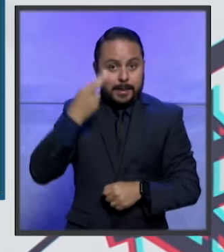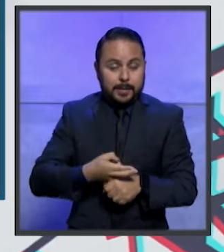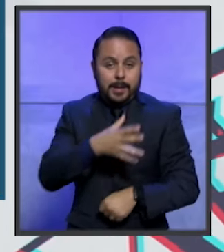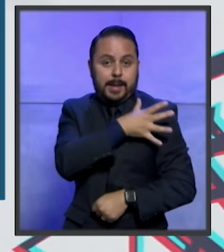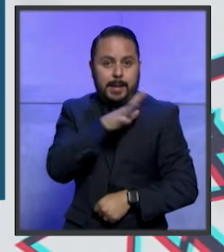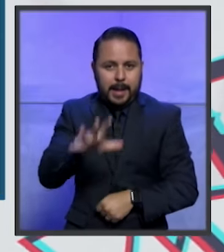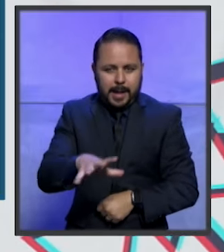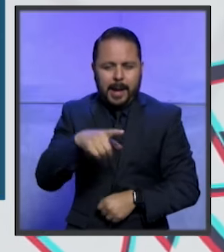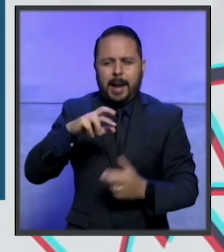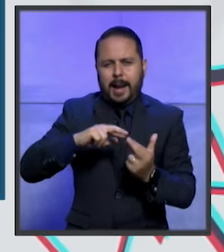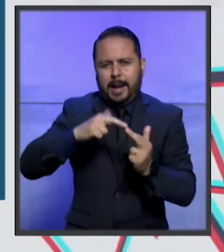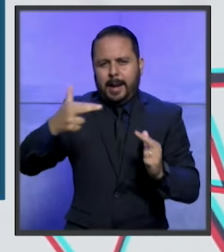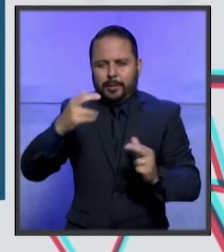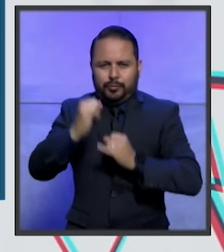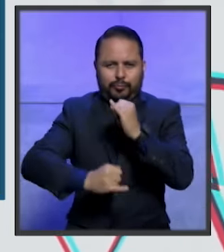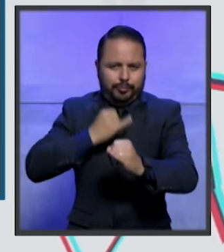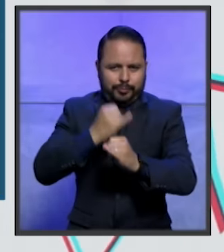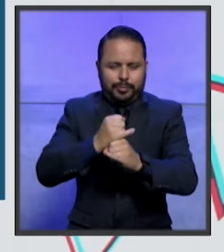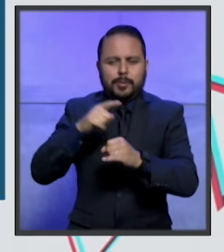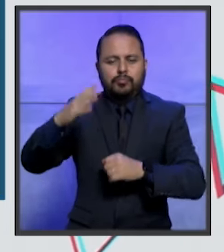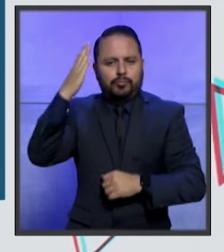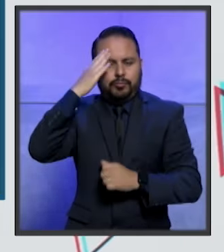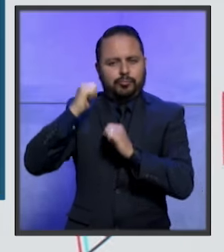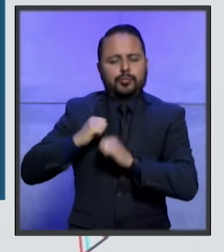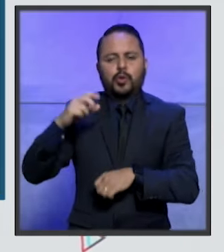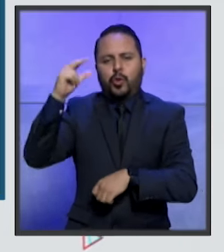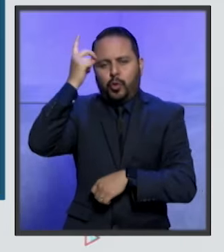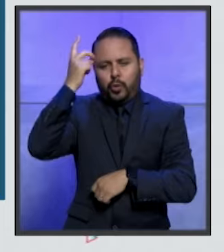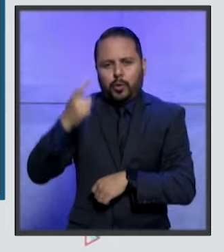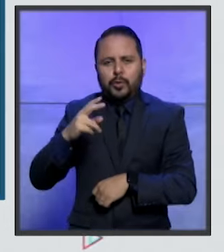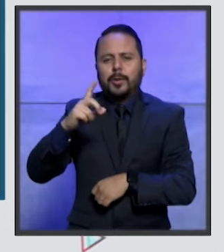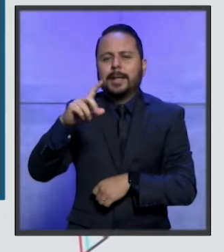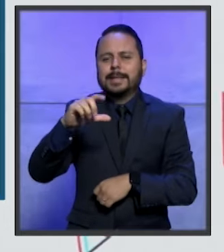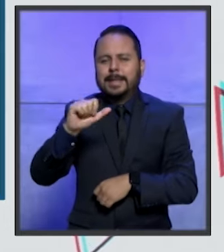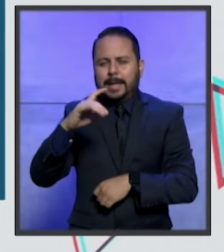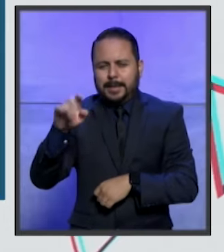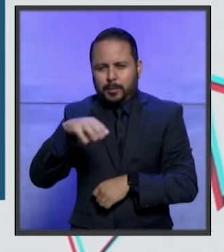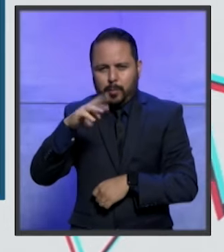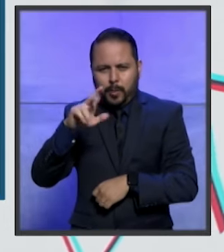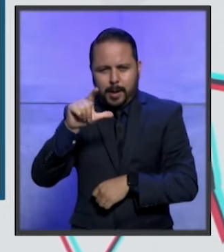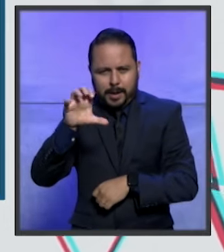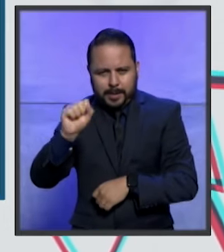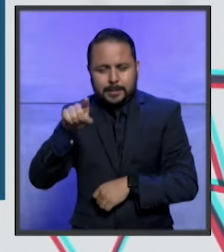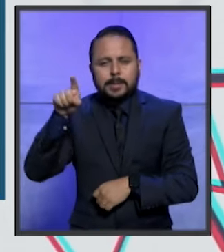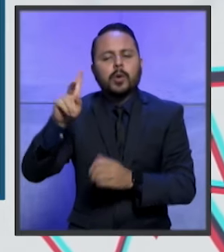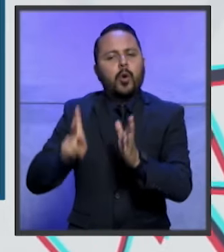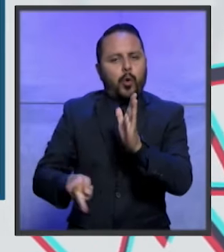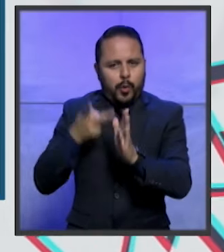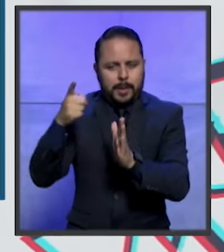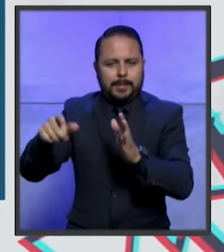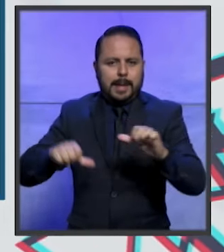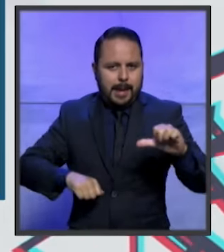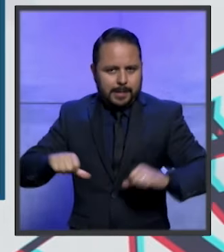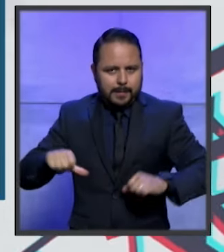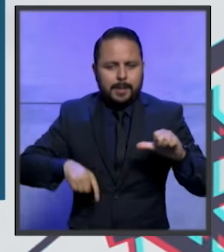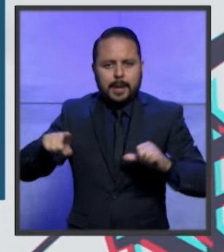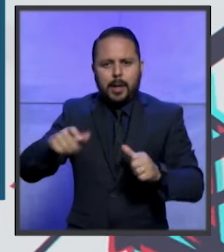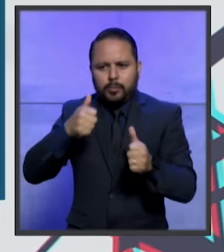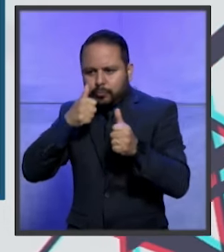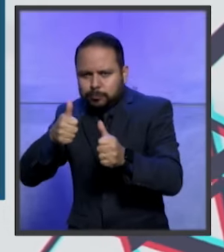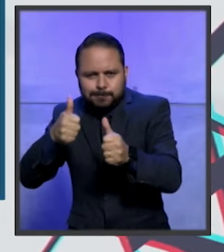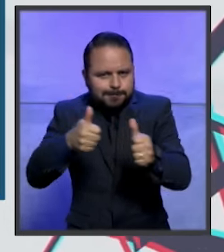dirección general de relaciones institucionales nacionales encabezada por el Dr Jorge Sánchez Morales llevó a cabo una edición más de la actividad